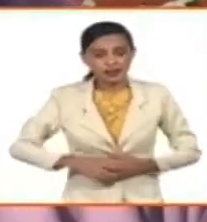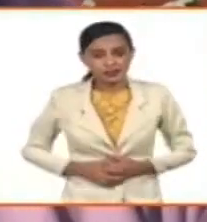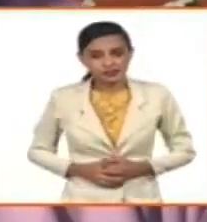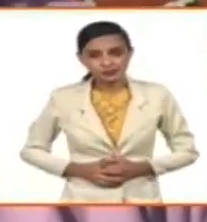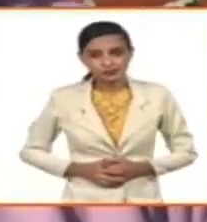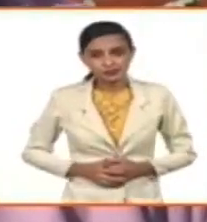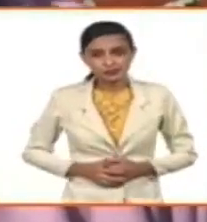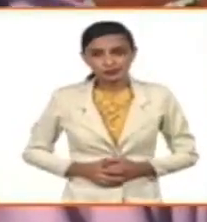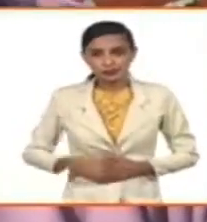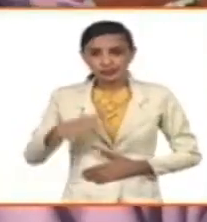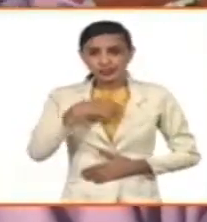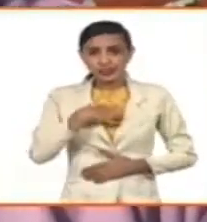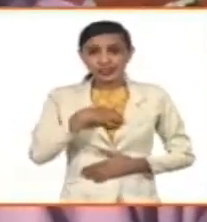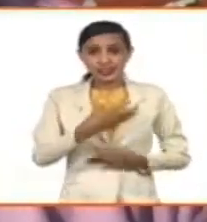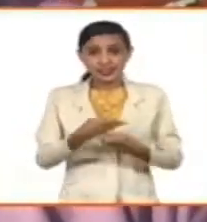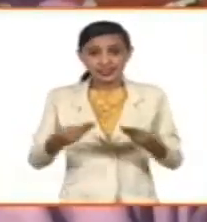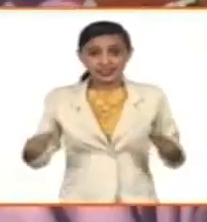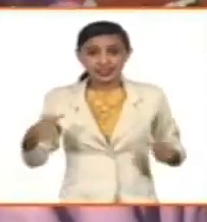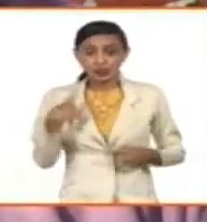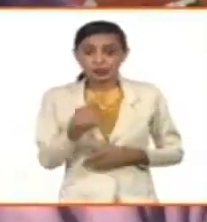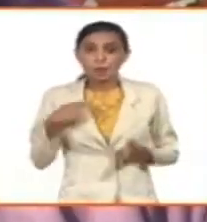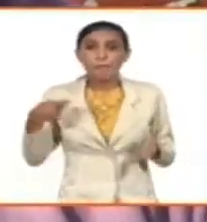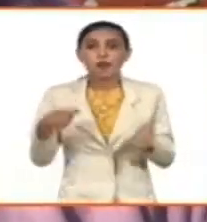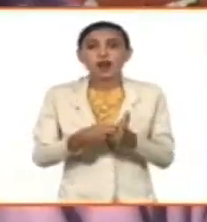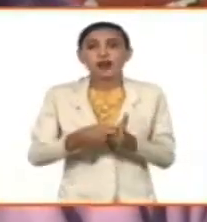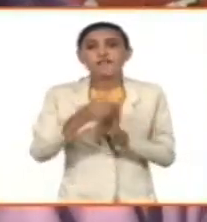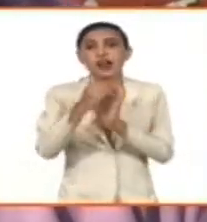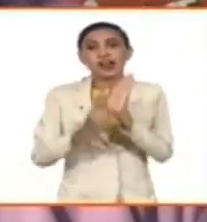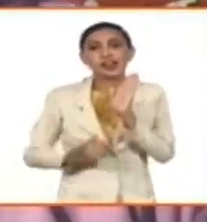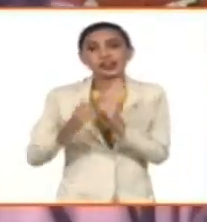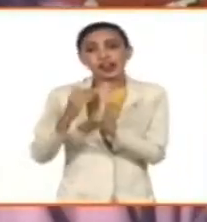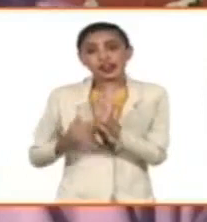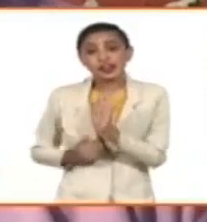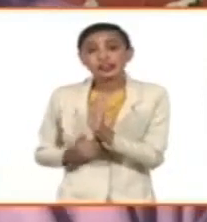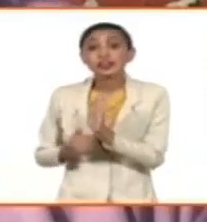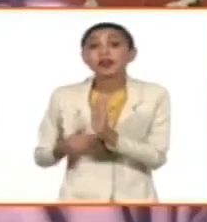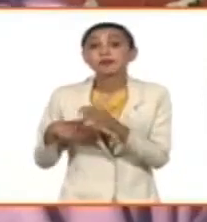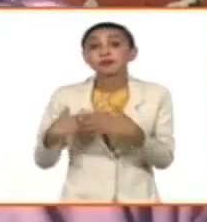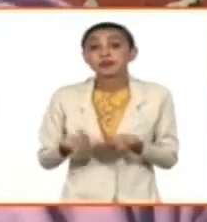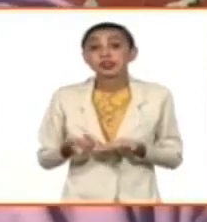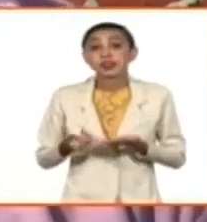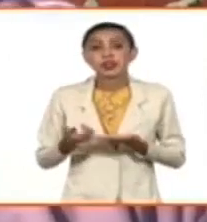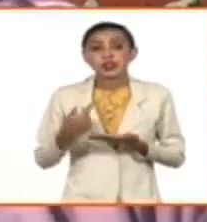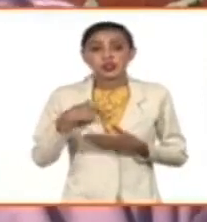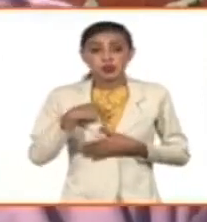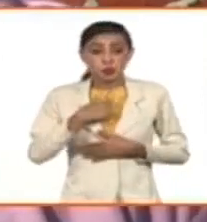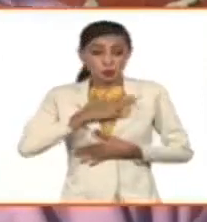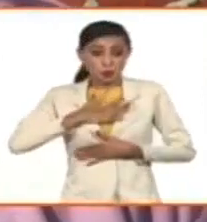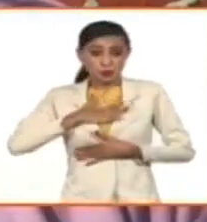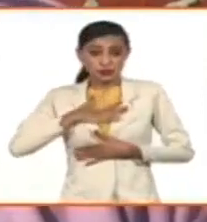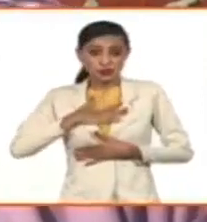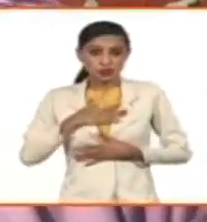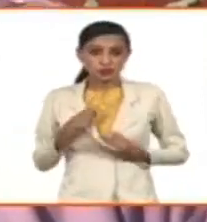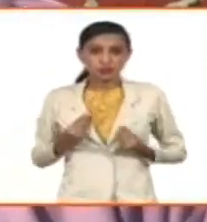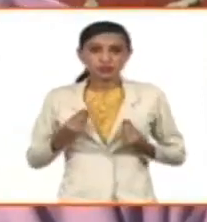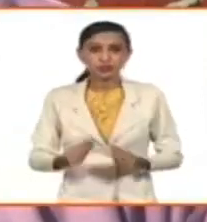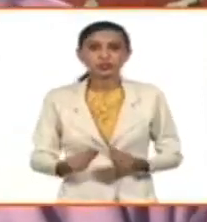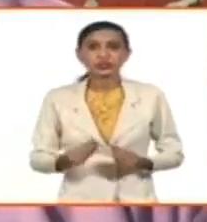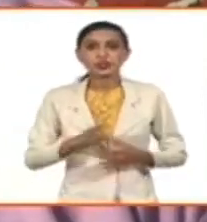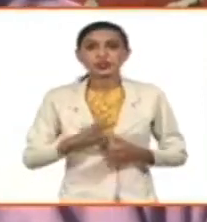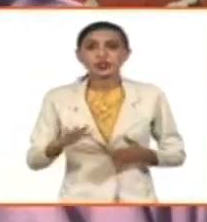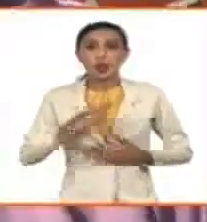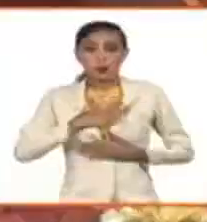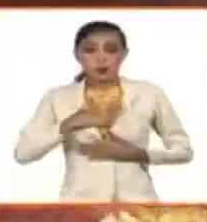tener las tierras, que pagabas una renta por ellos y que tenías que servir al propietario y que ya fueran propias de ellos y